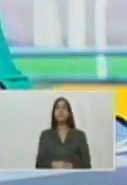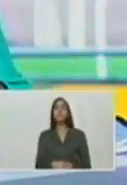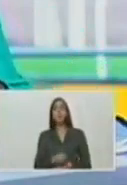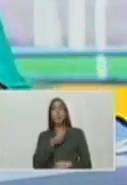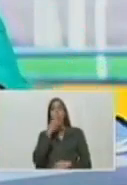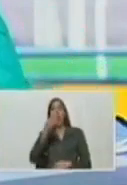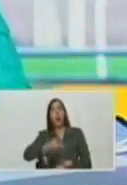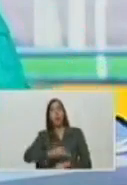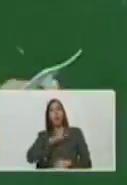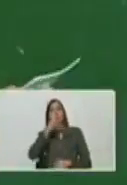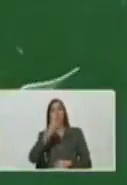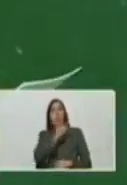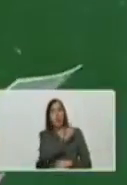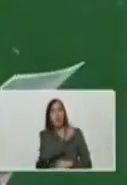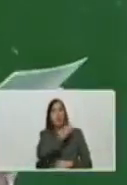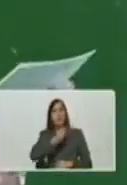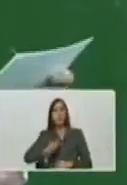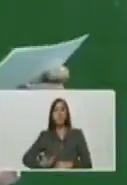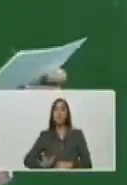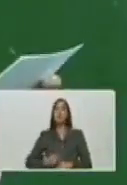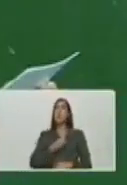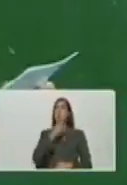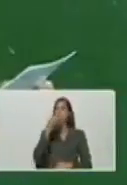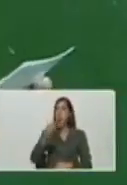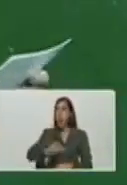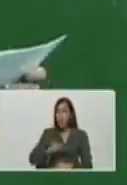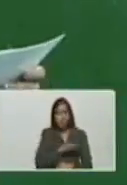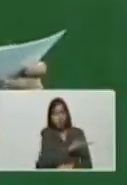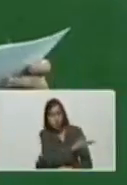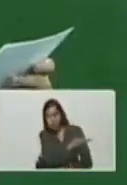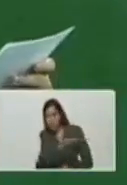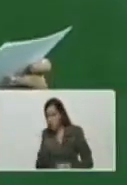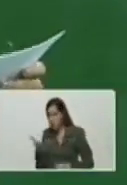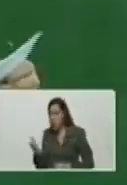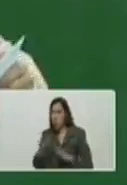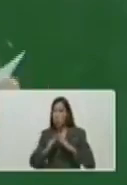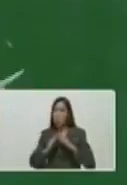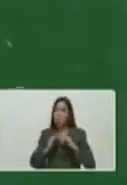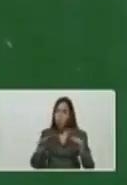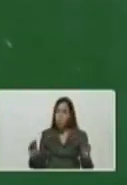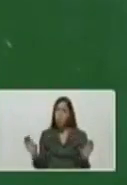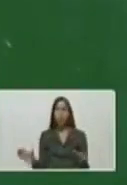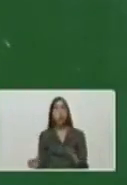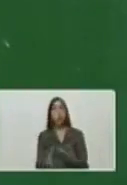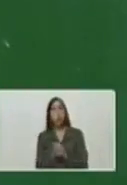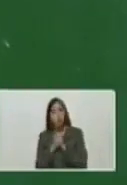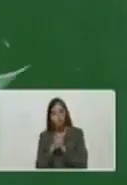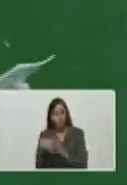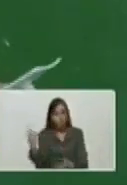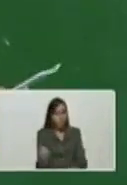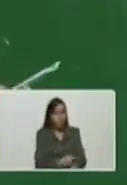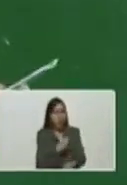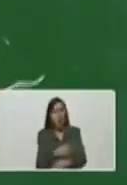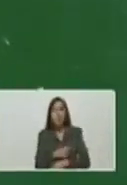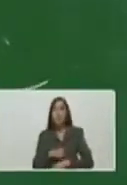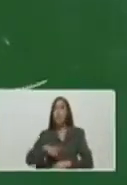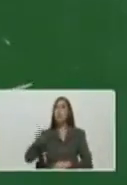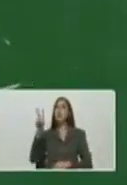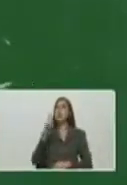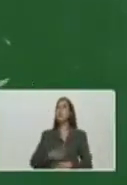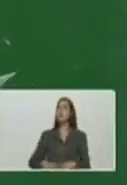tardes, presidente. Buenas tardes para todos nuestros hermanos, hermanas, para Venezuela